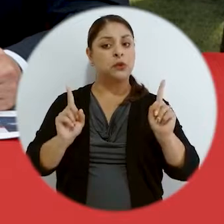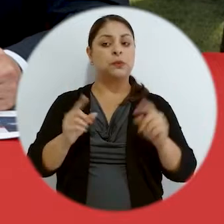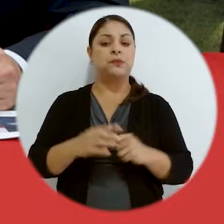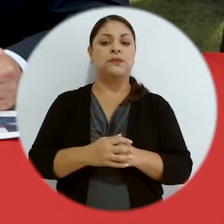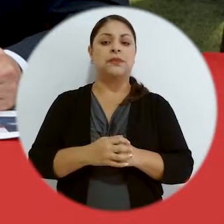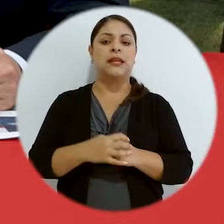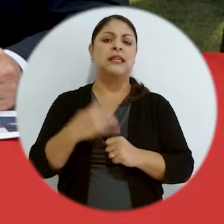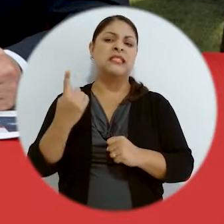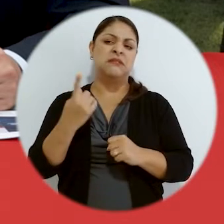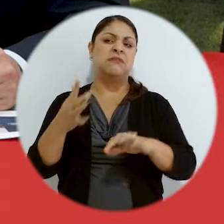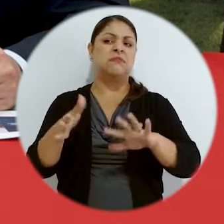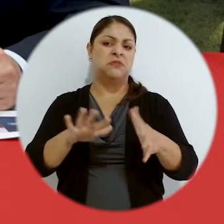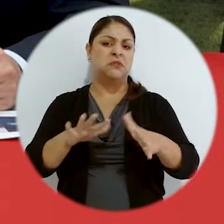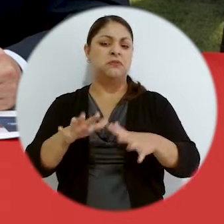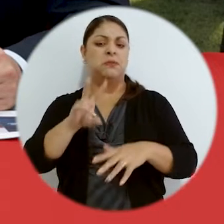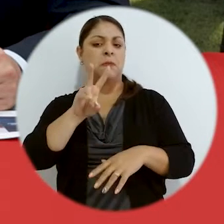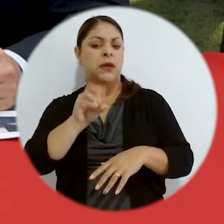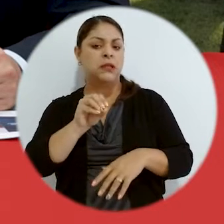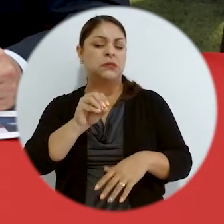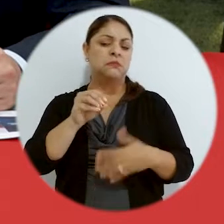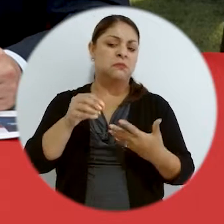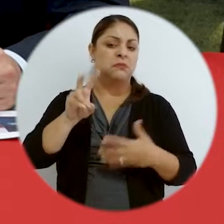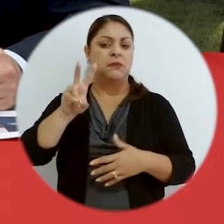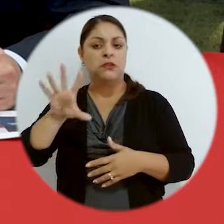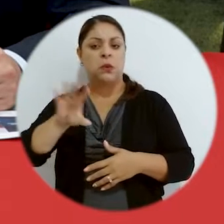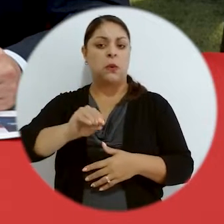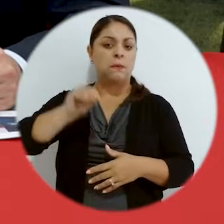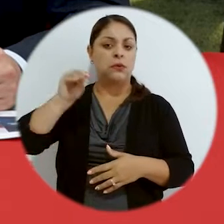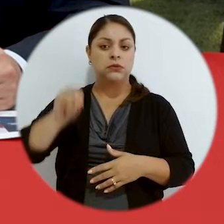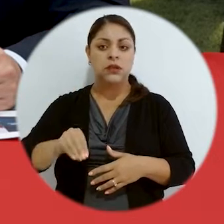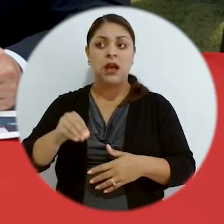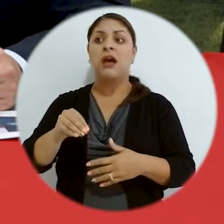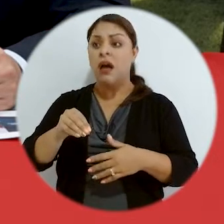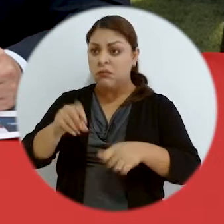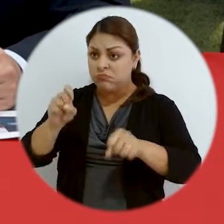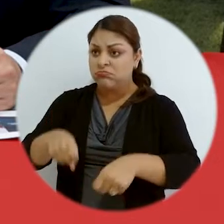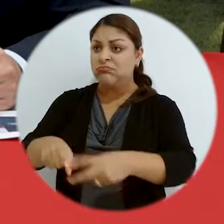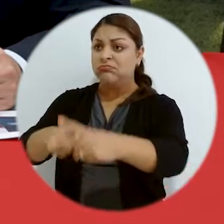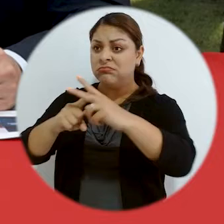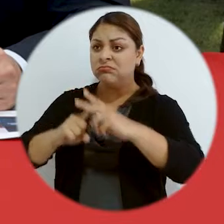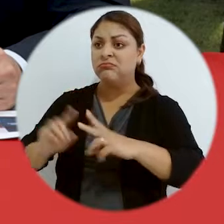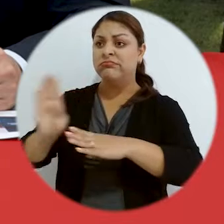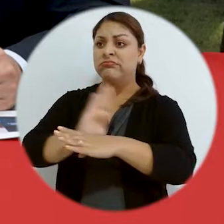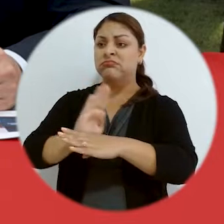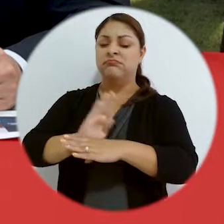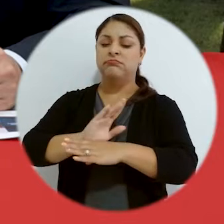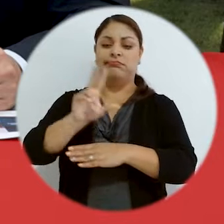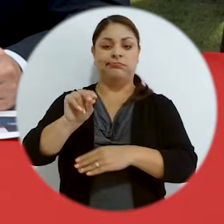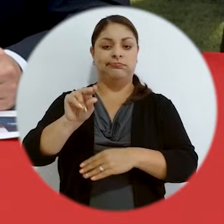quedó cerca de un 20 o un 25% de la población sin acceso a ese mercado